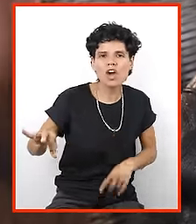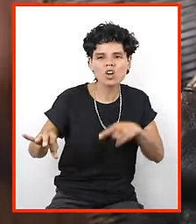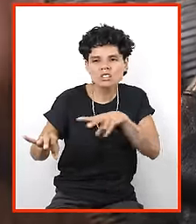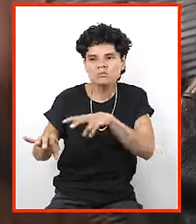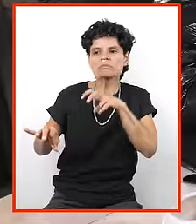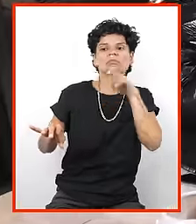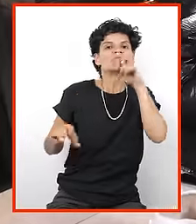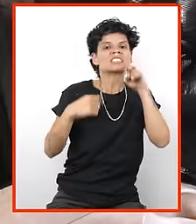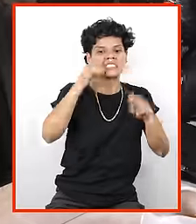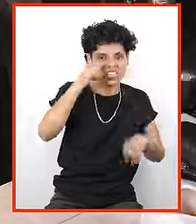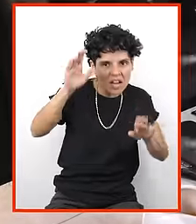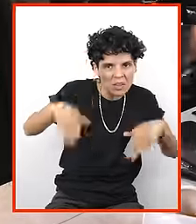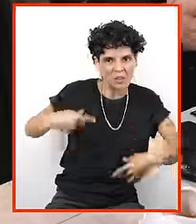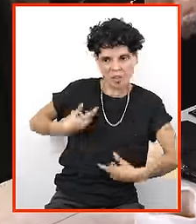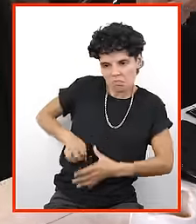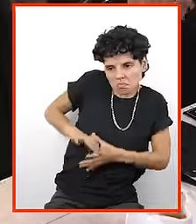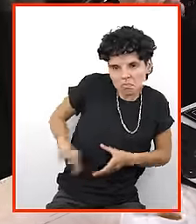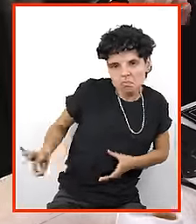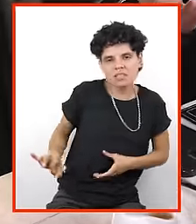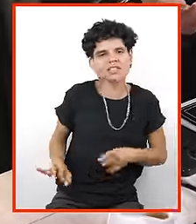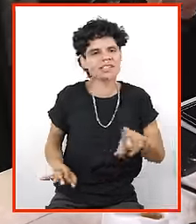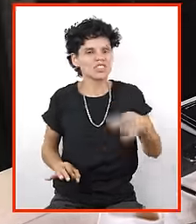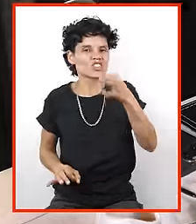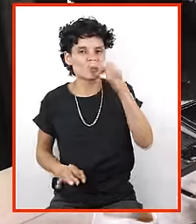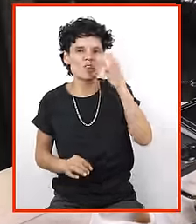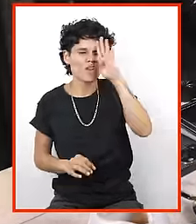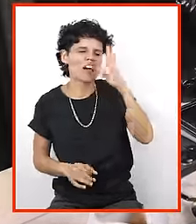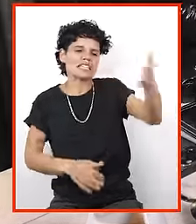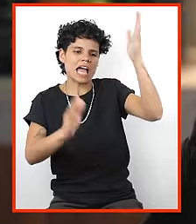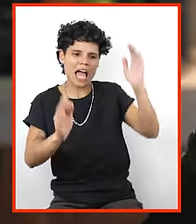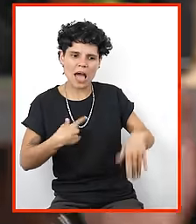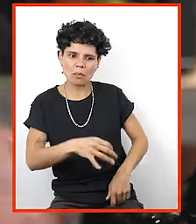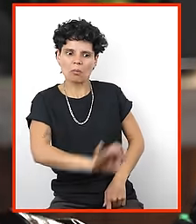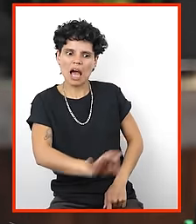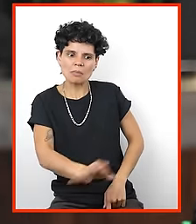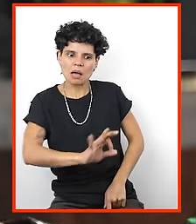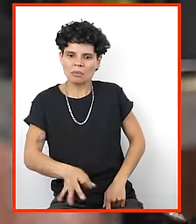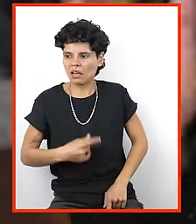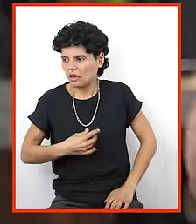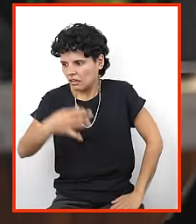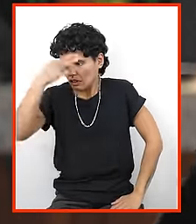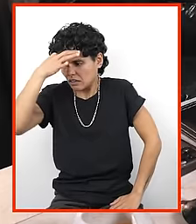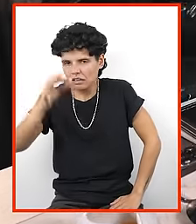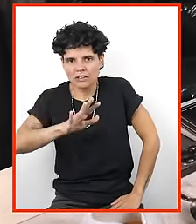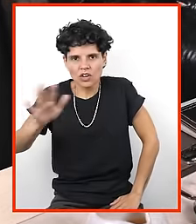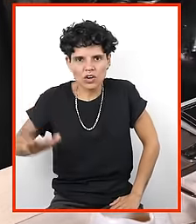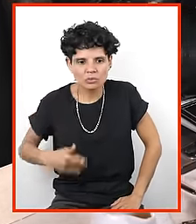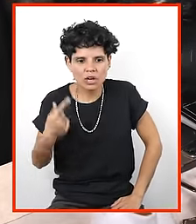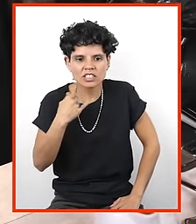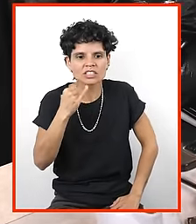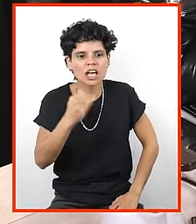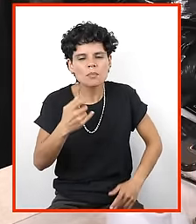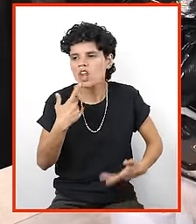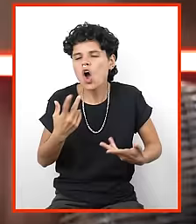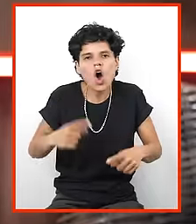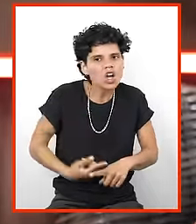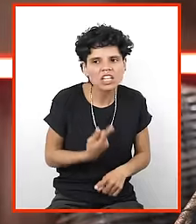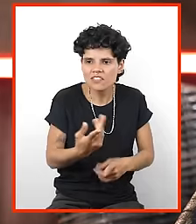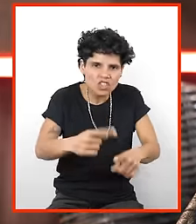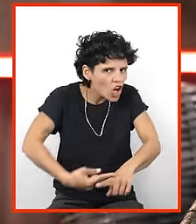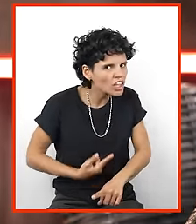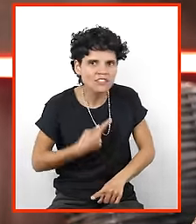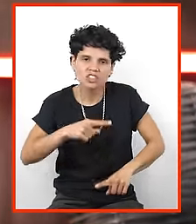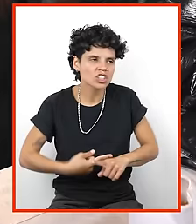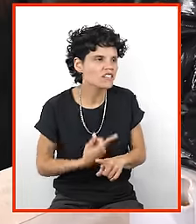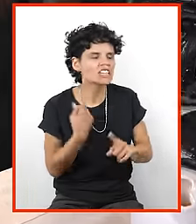la blanquita es chido expiatorio. ¡Ya, la blanquita otra vez! ¡La blanquita! ¿Hasta cuándo? ¡Pero mira la blanquita! ¿Por qué Heriberto hizo eso? Si sí.